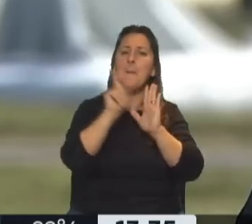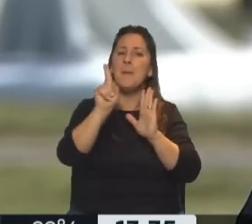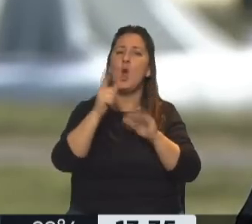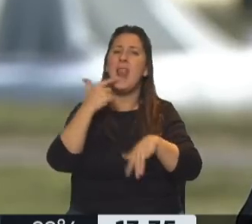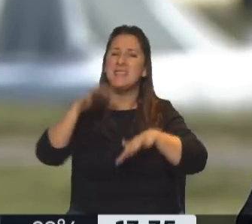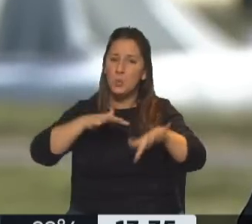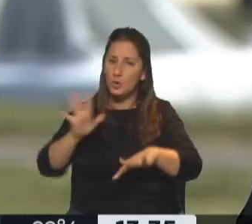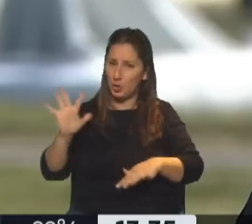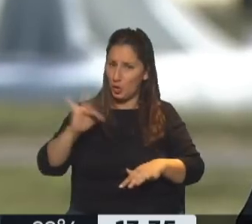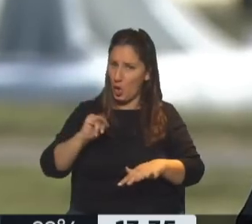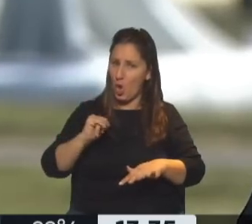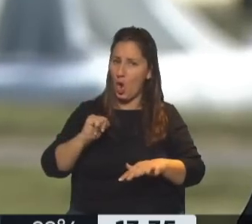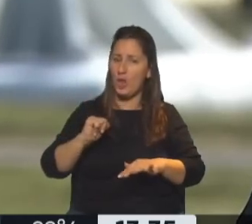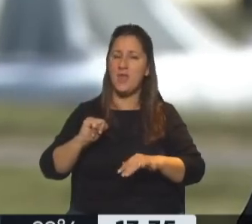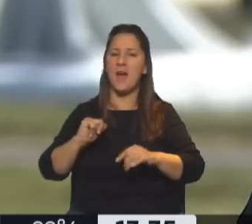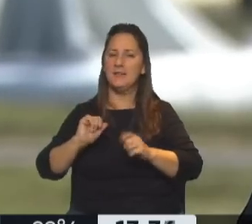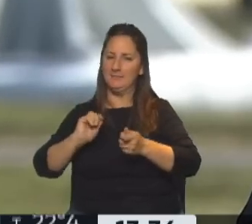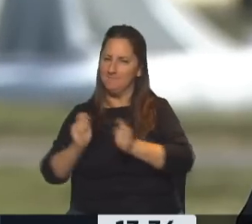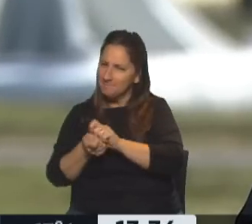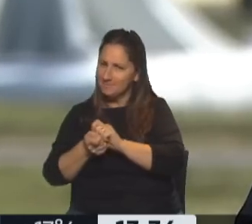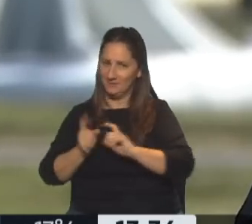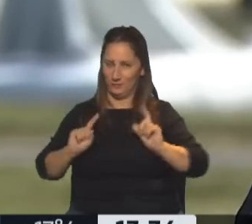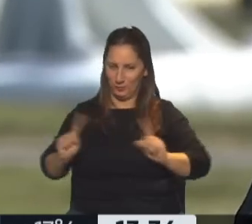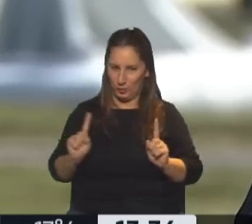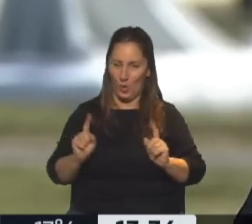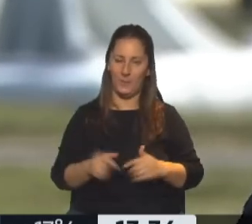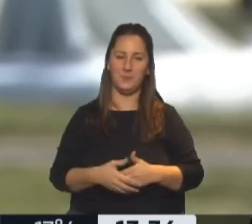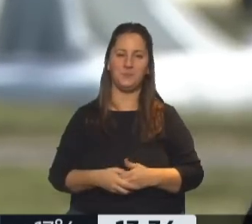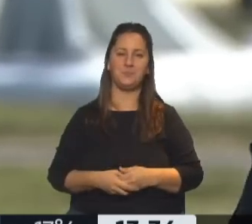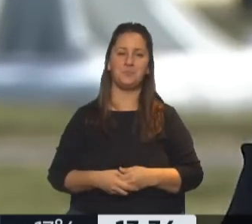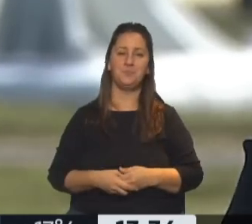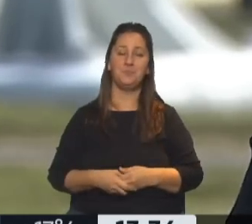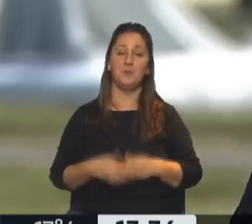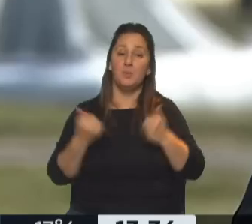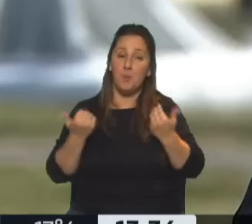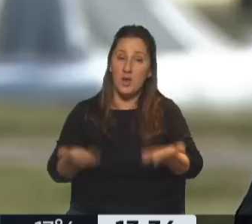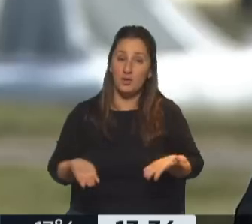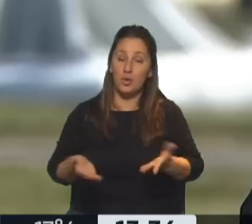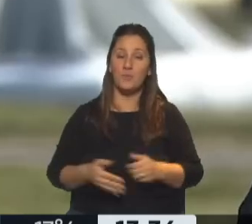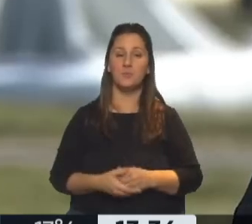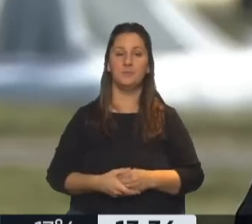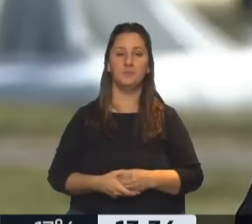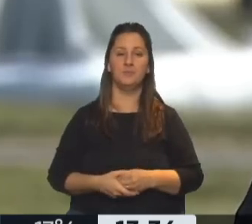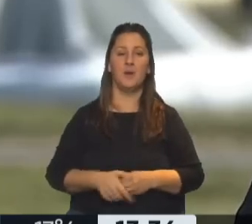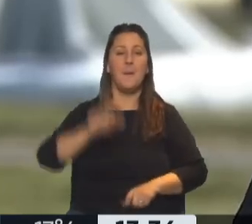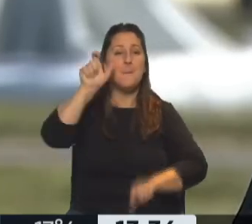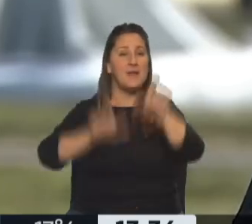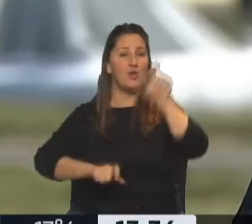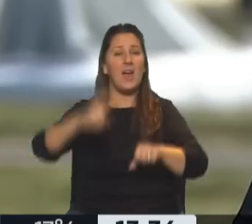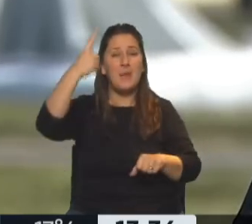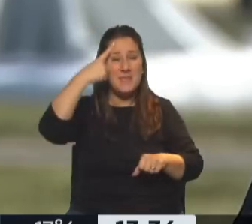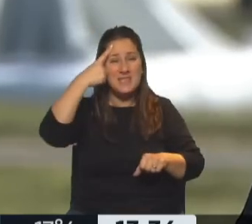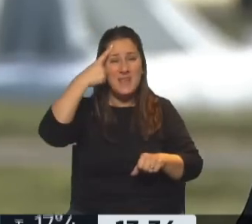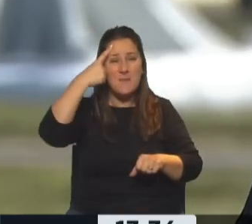realidad, no se dieron en los hechos. Por lo tanto, aquellos que creemos en el